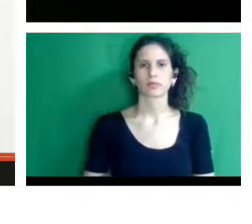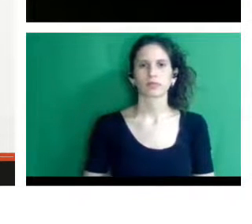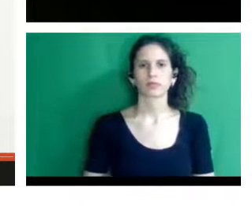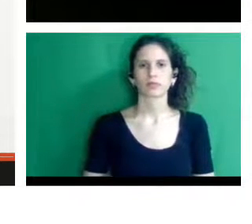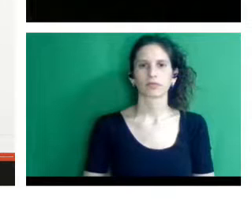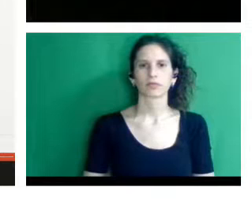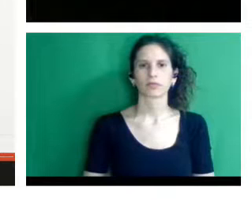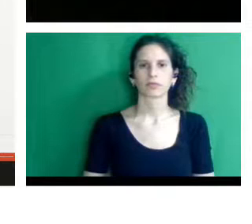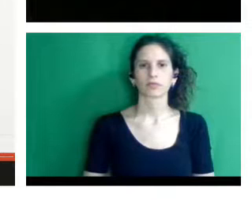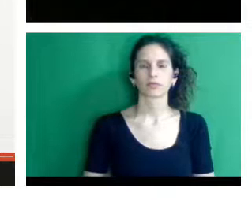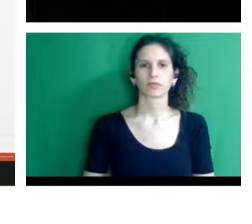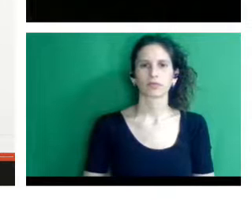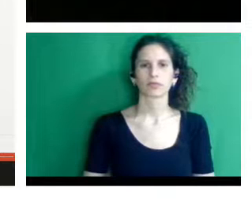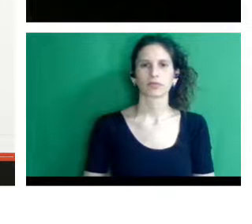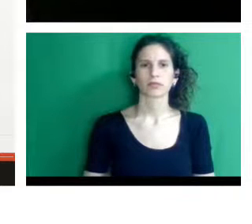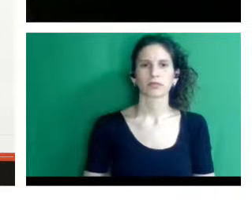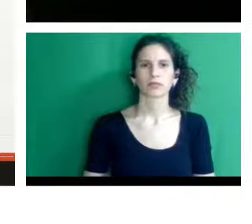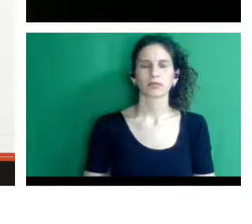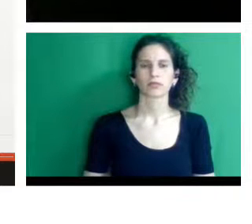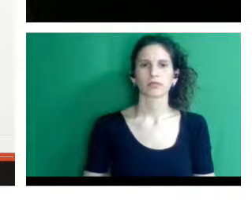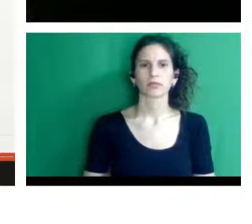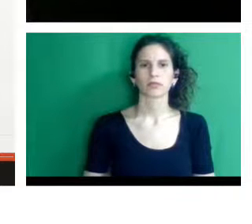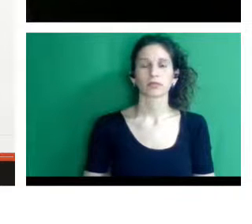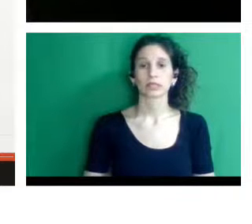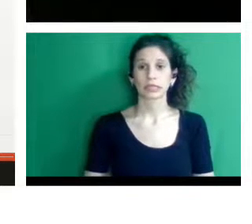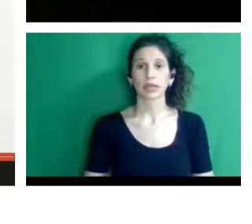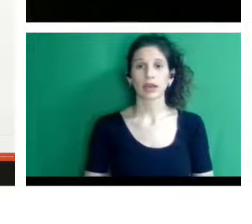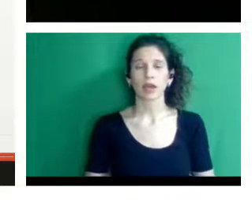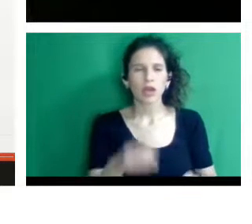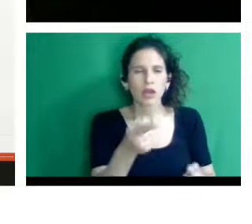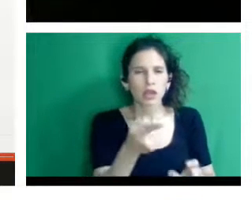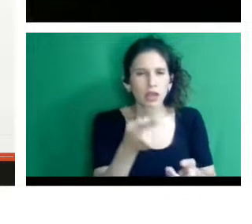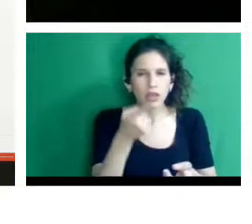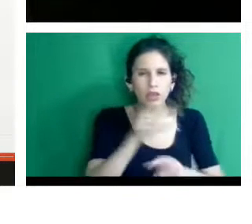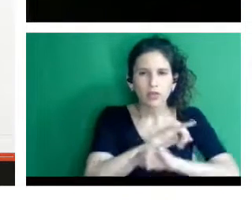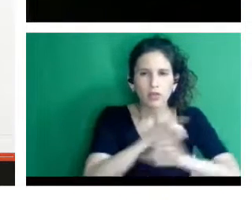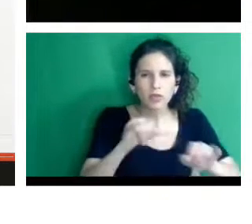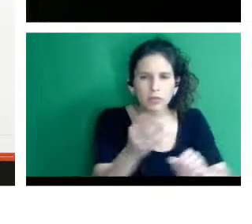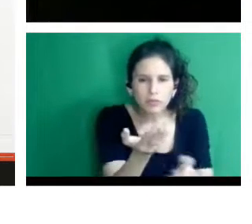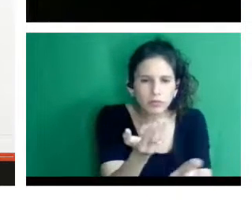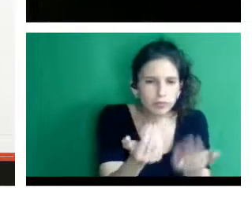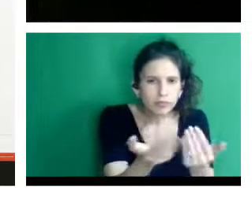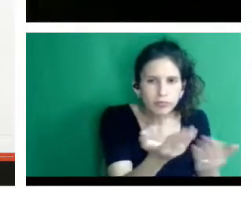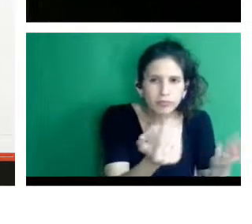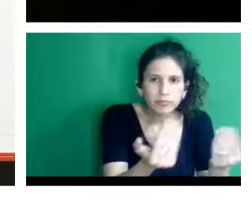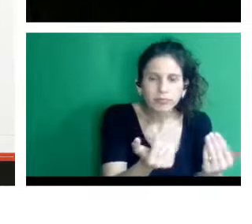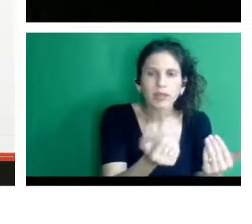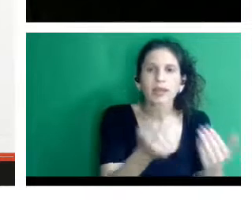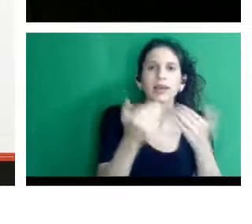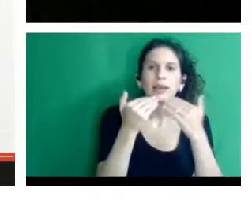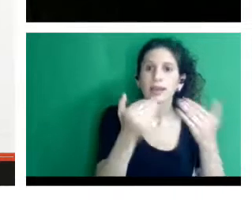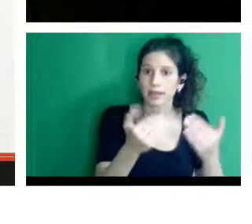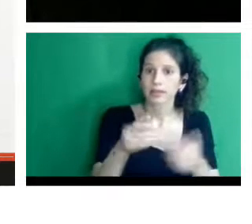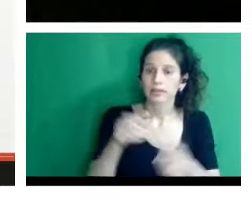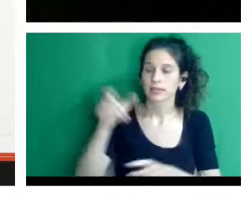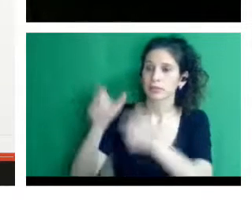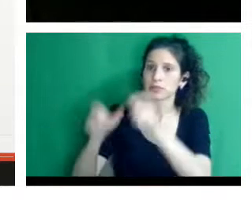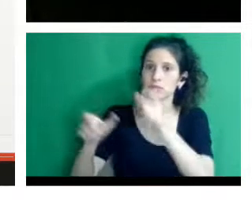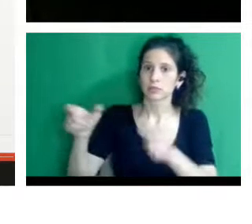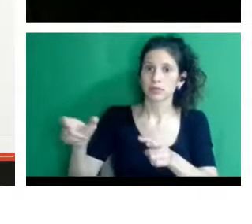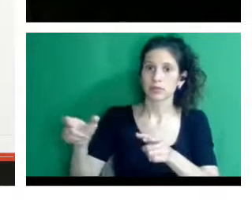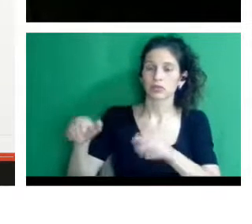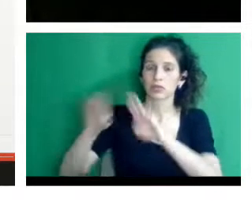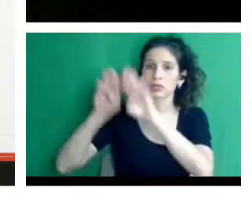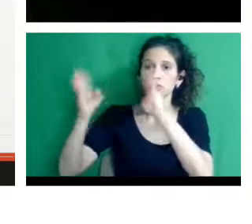Bueno, para realización de este diagnóstico y evaluación se contó con el acompañamiento de funcionarios del Departamento del Área de Infraestructura de las